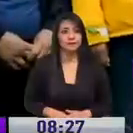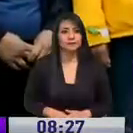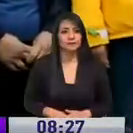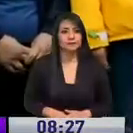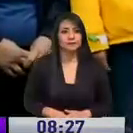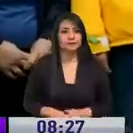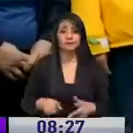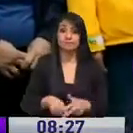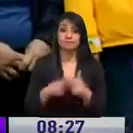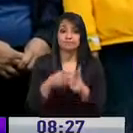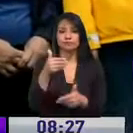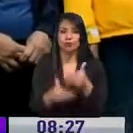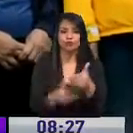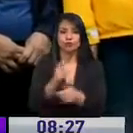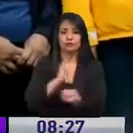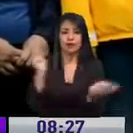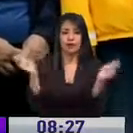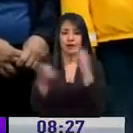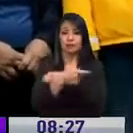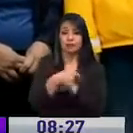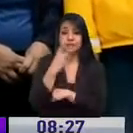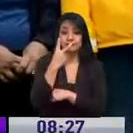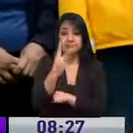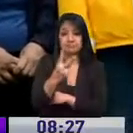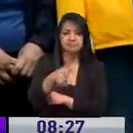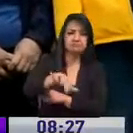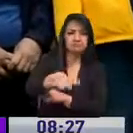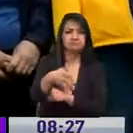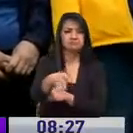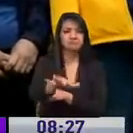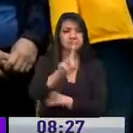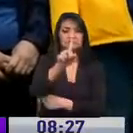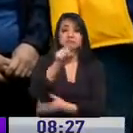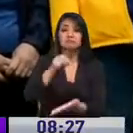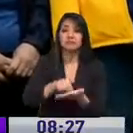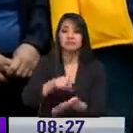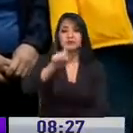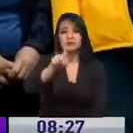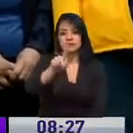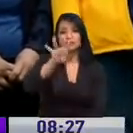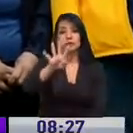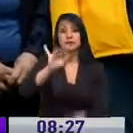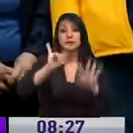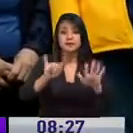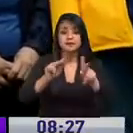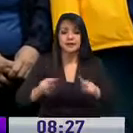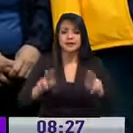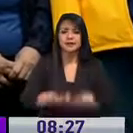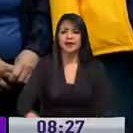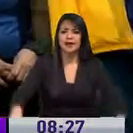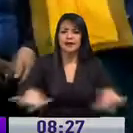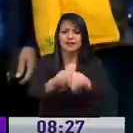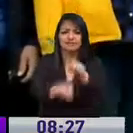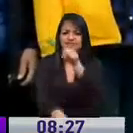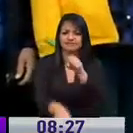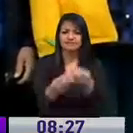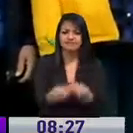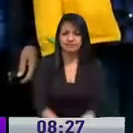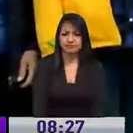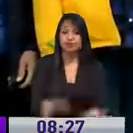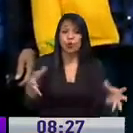Empezamos un proceso de remediación, ustedes ven, aproximadamente son más de 1.146 hectáreas que fueron afectadas. Juntos por